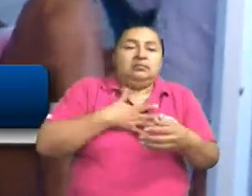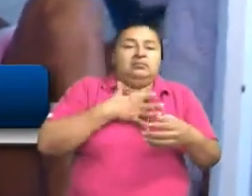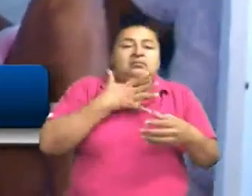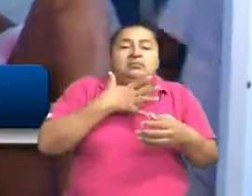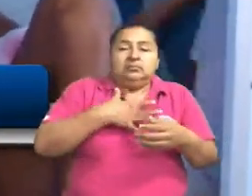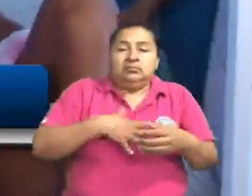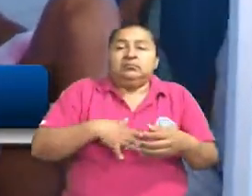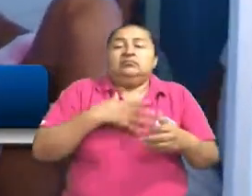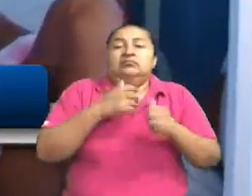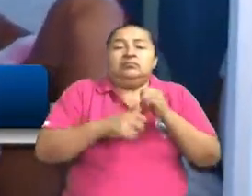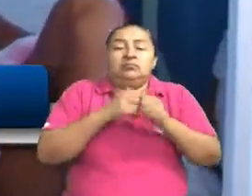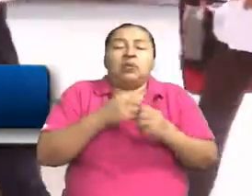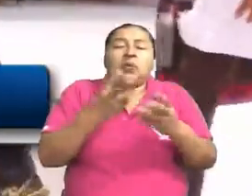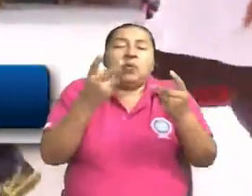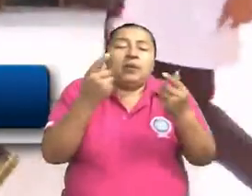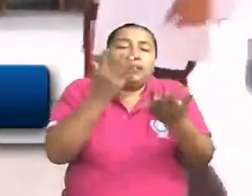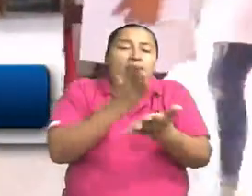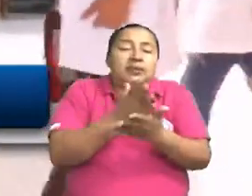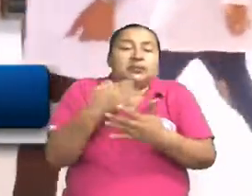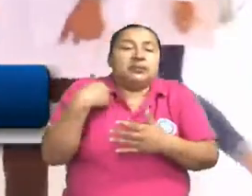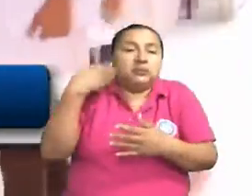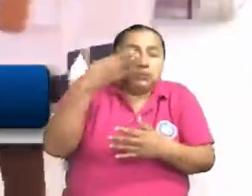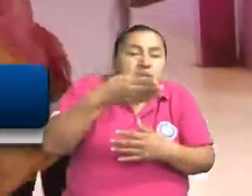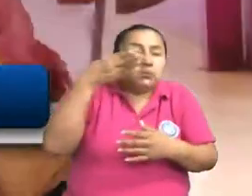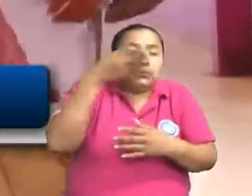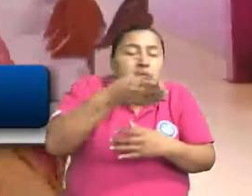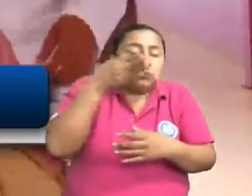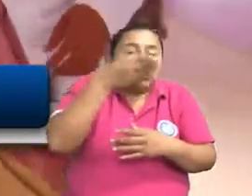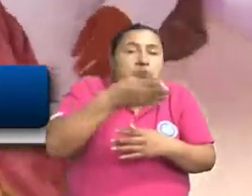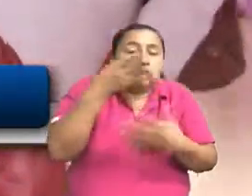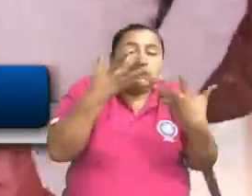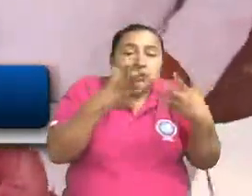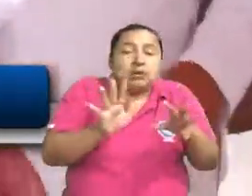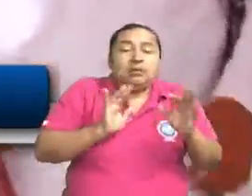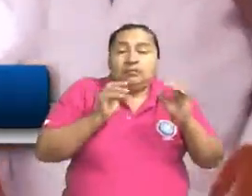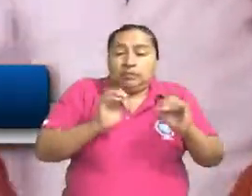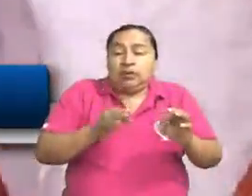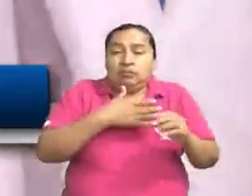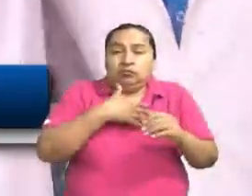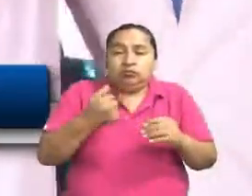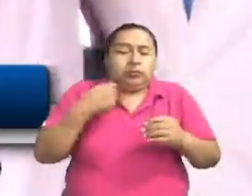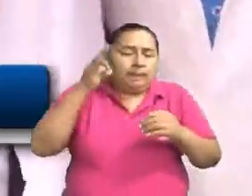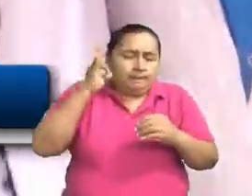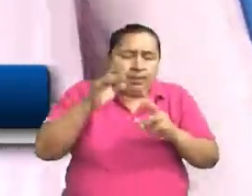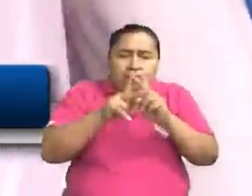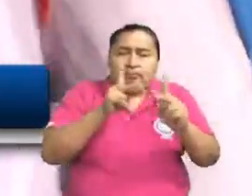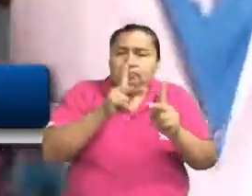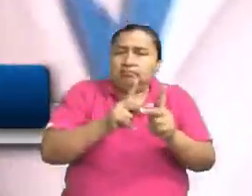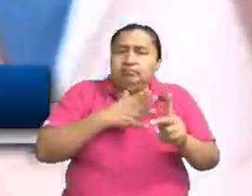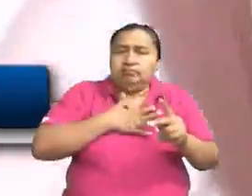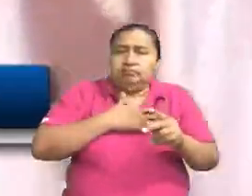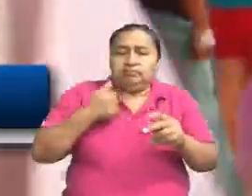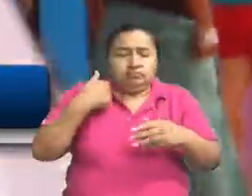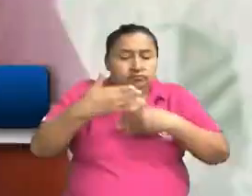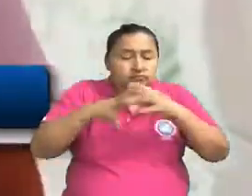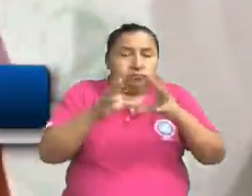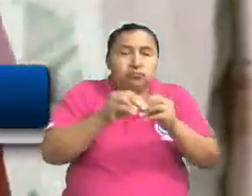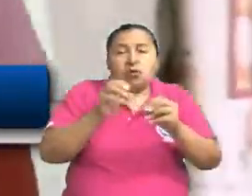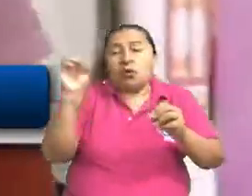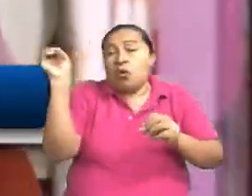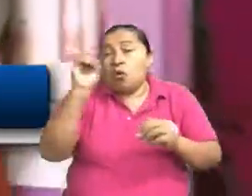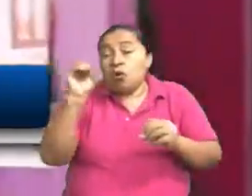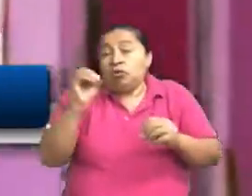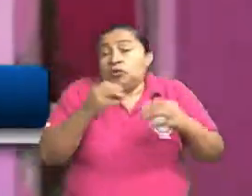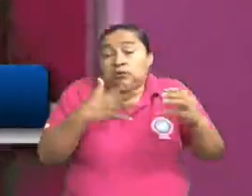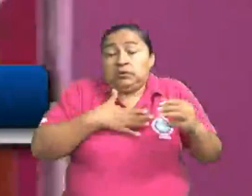por ejemplo, ¿cuántas sesiones tiene que tener el paciente para que ya muestre una completa mejoría o se